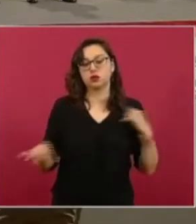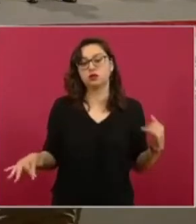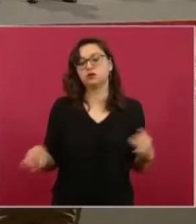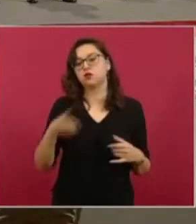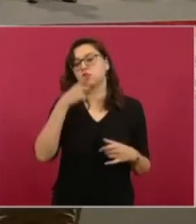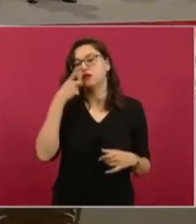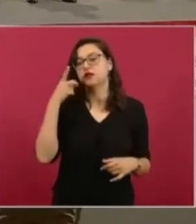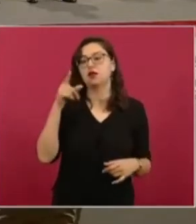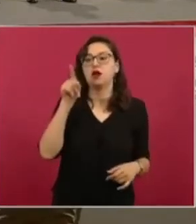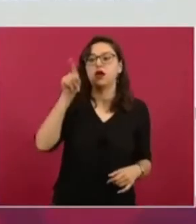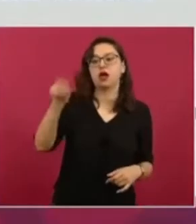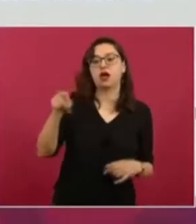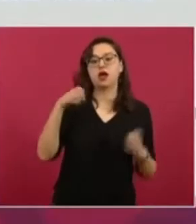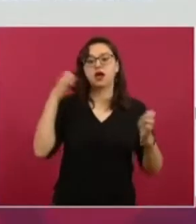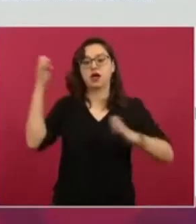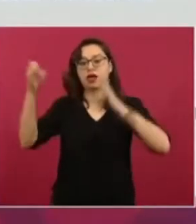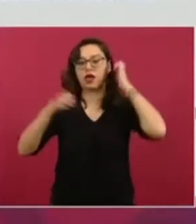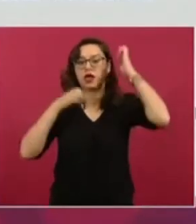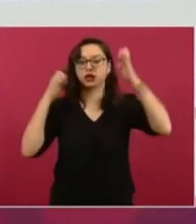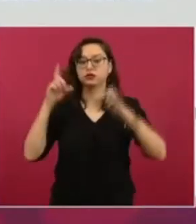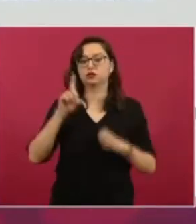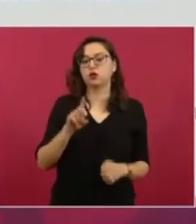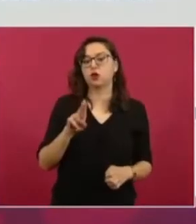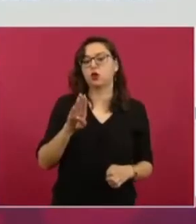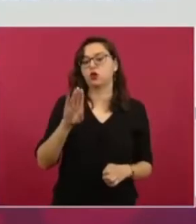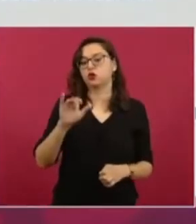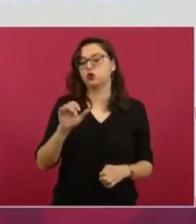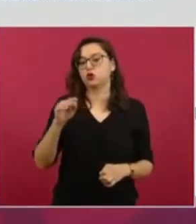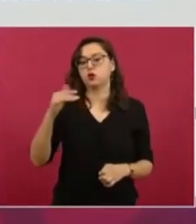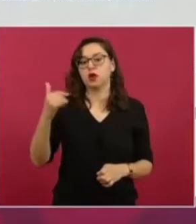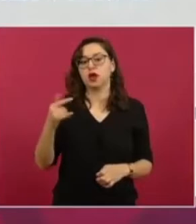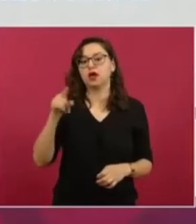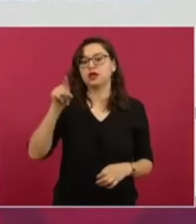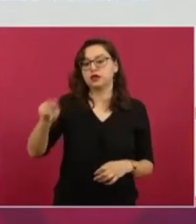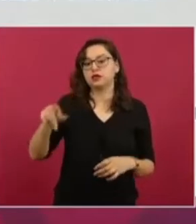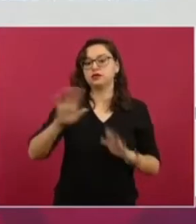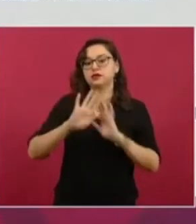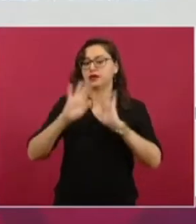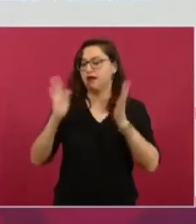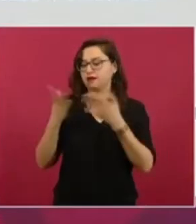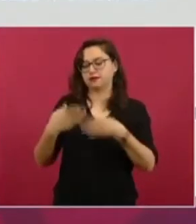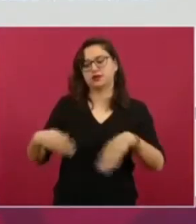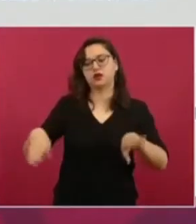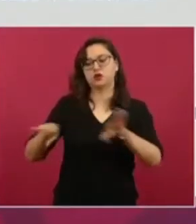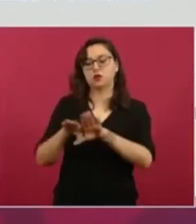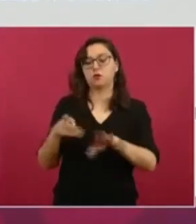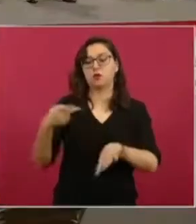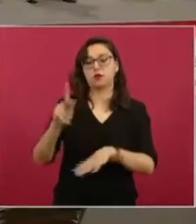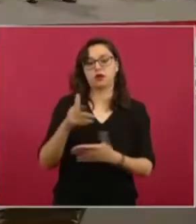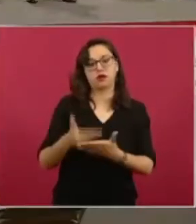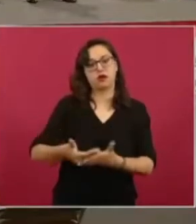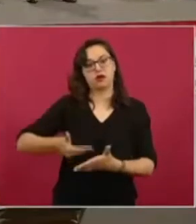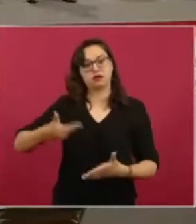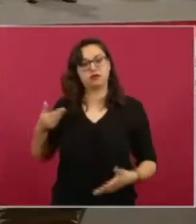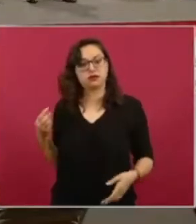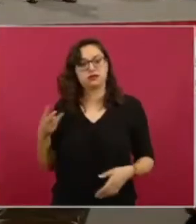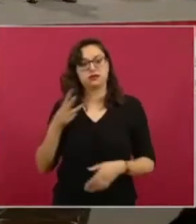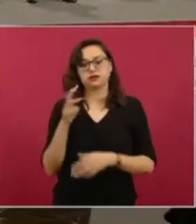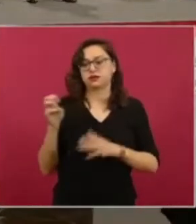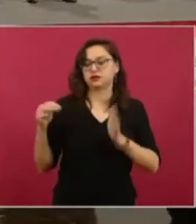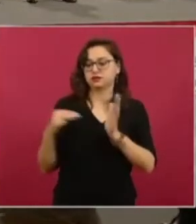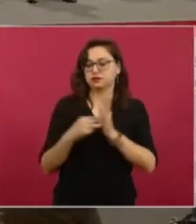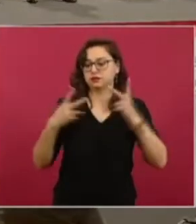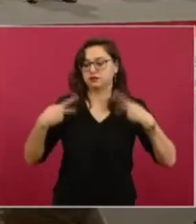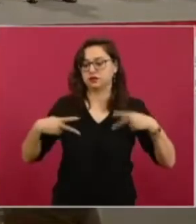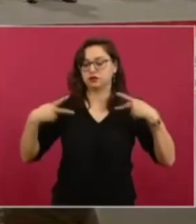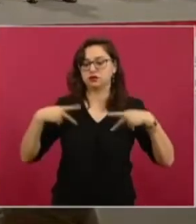más de 350,000 personas que visitaron el Pabellón de México, nos dieron un reconocimiento por la muy destacada labor cultural